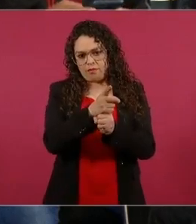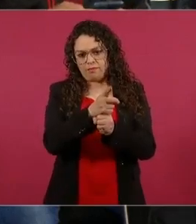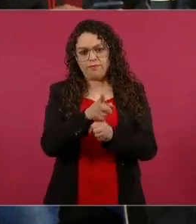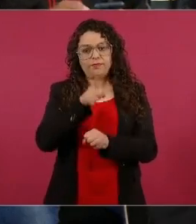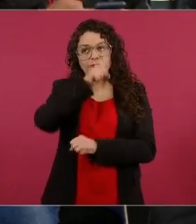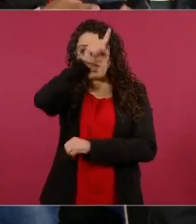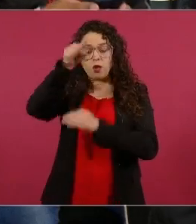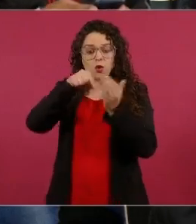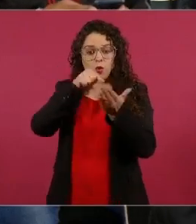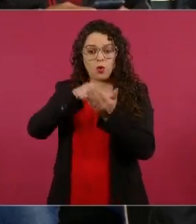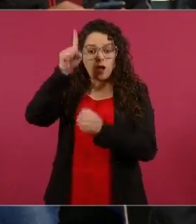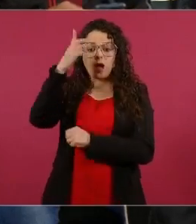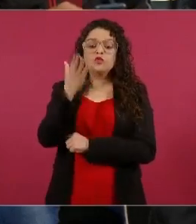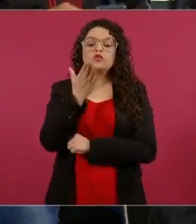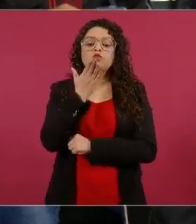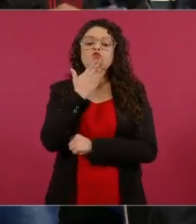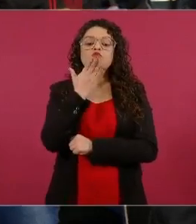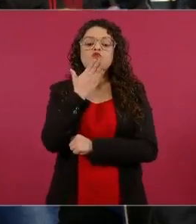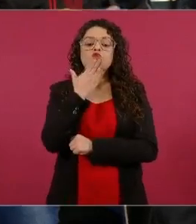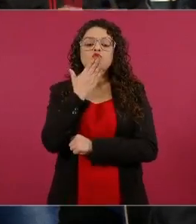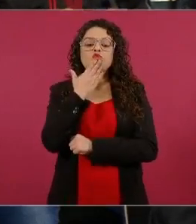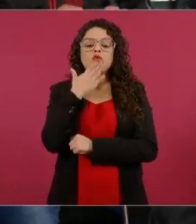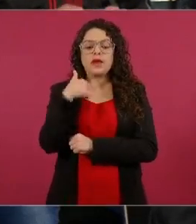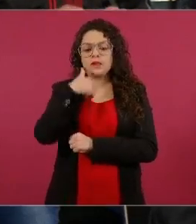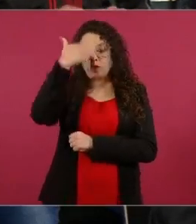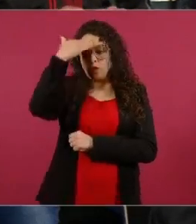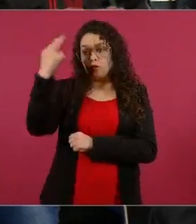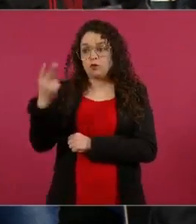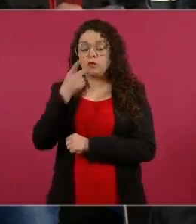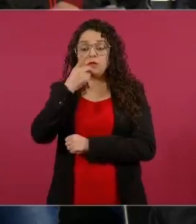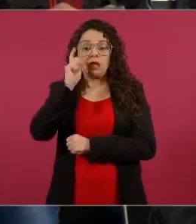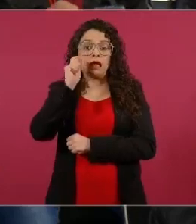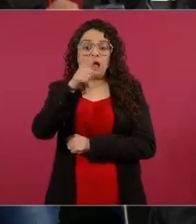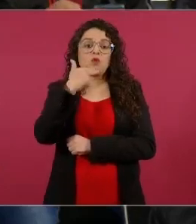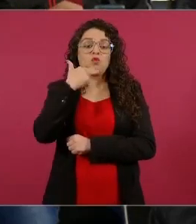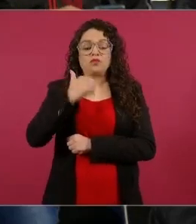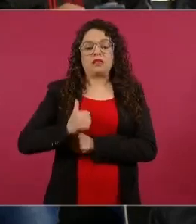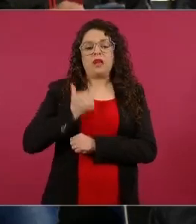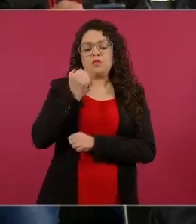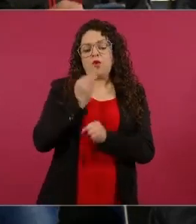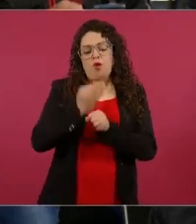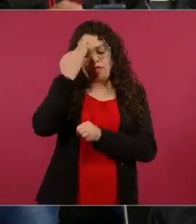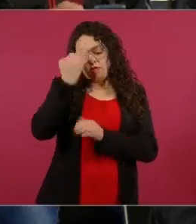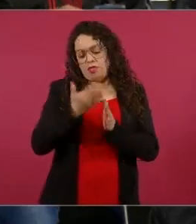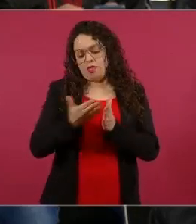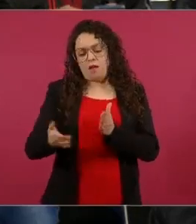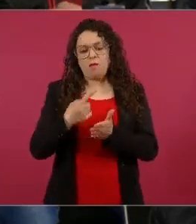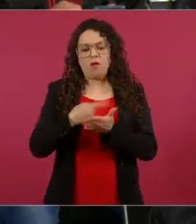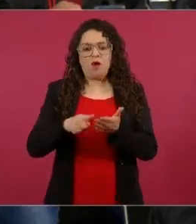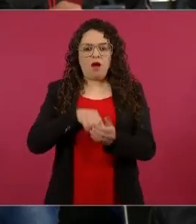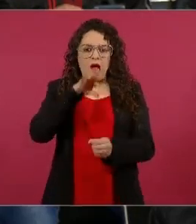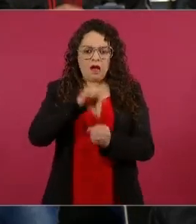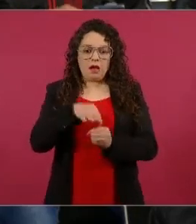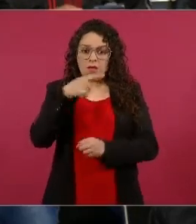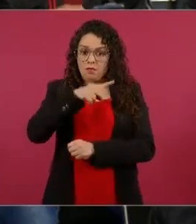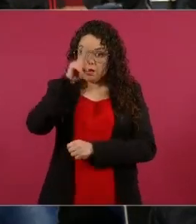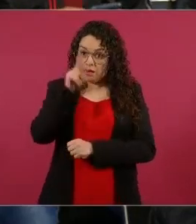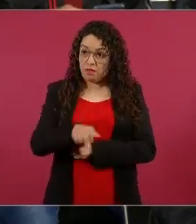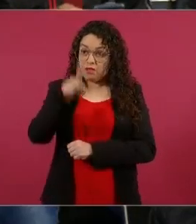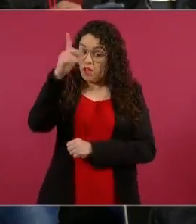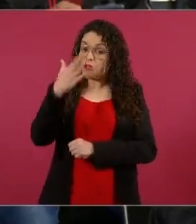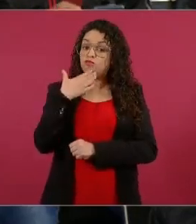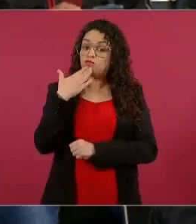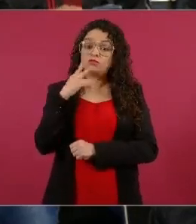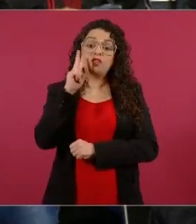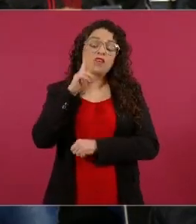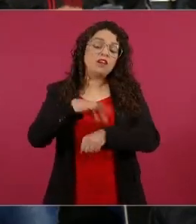Sonora Ya sé que usted dice que lo están usando como cuón electoral pero de verdad en Sonora es una realidad la inseguridad